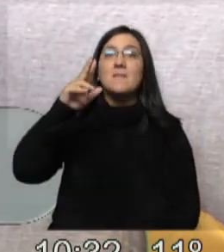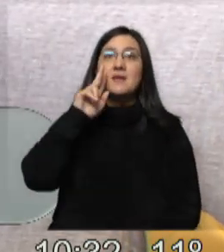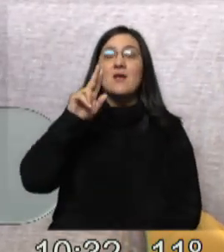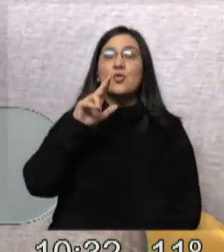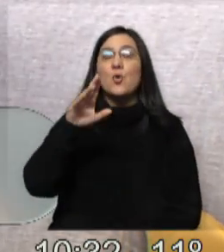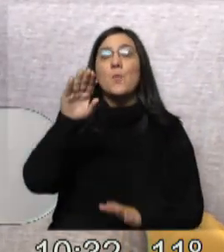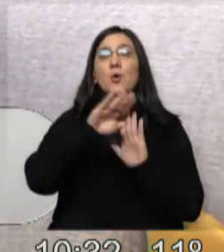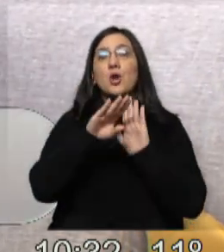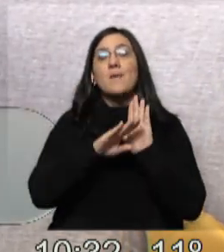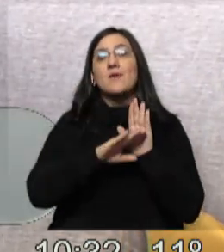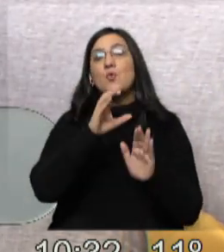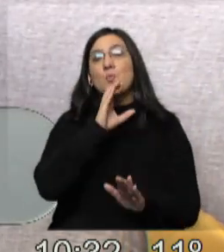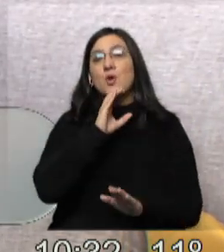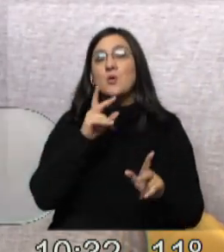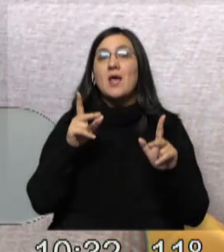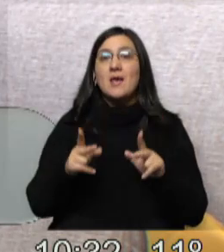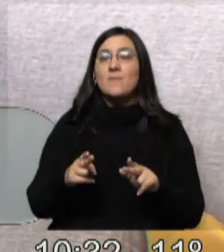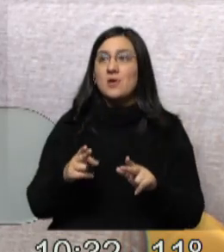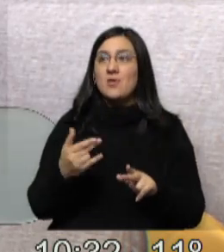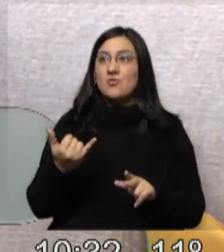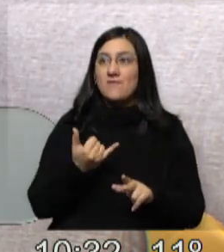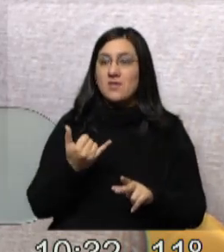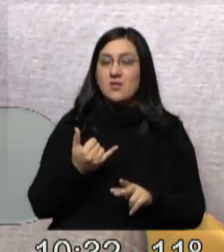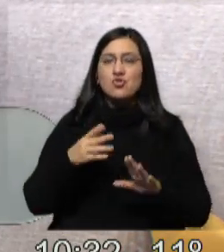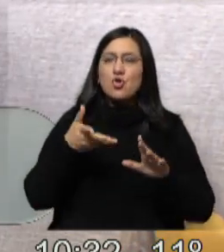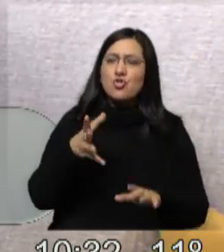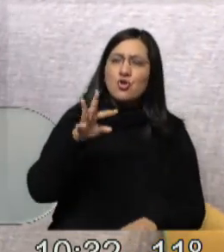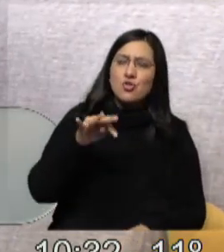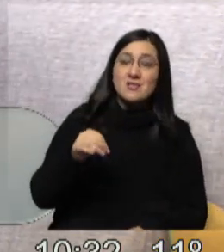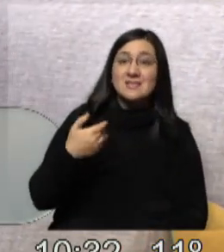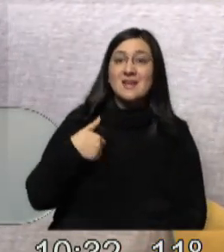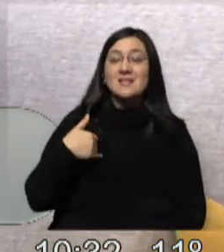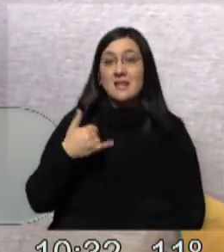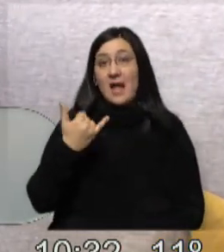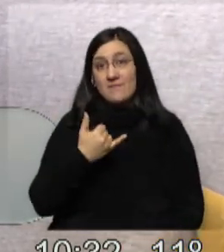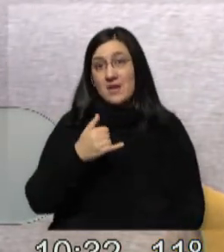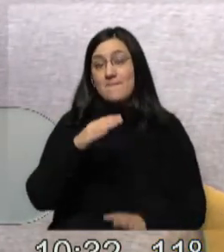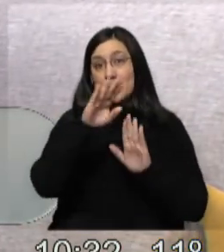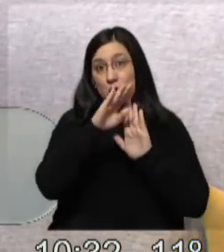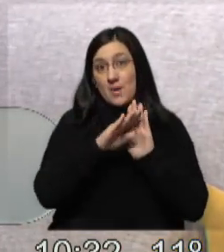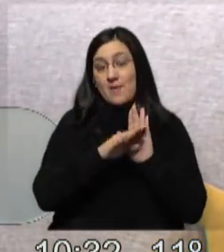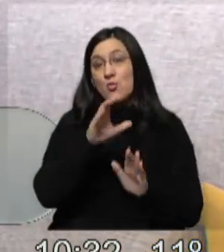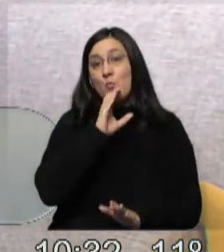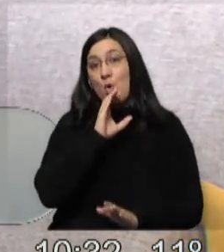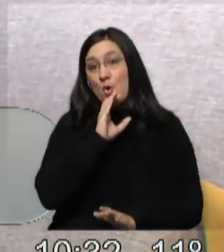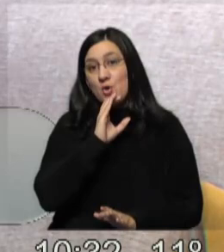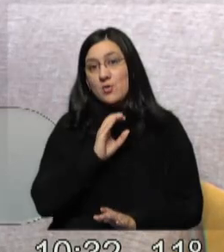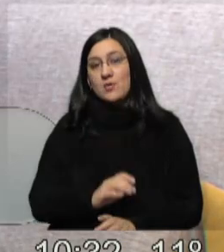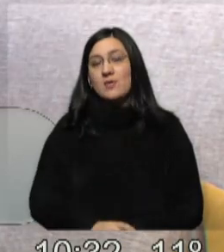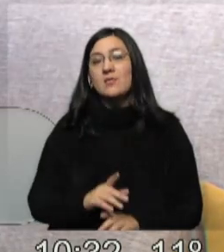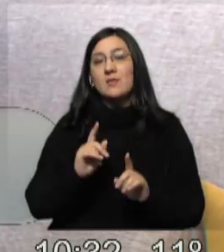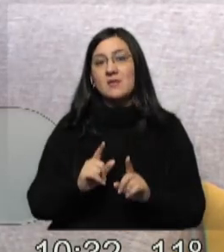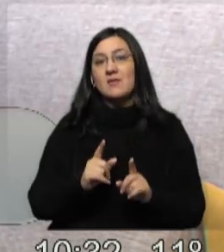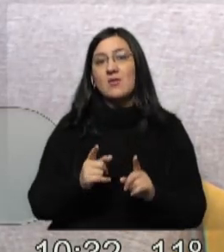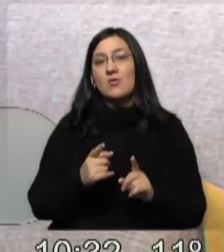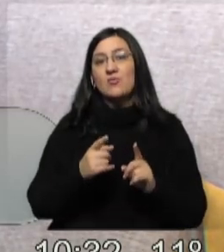de humor en una época donde había todos los días en Argentina un programa de humor y en los cuales estaban también los magníficos y